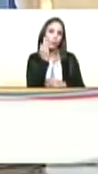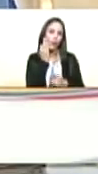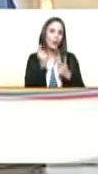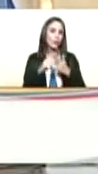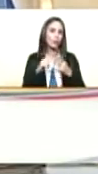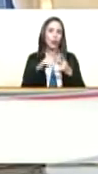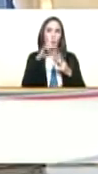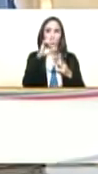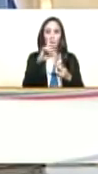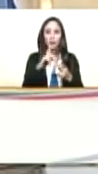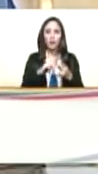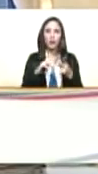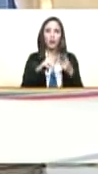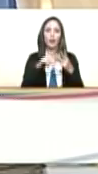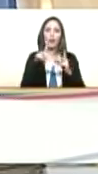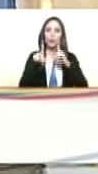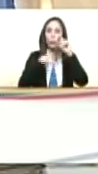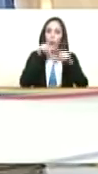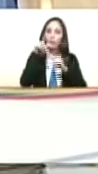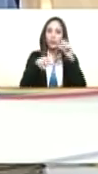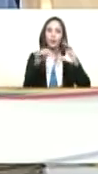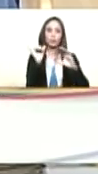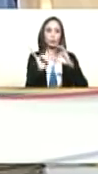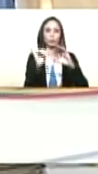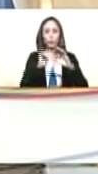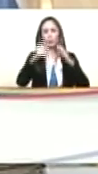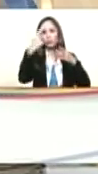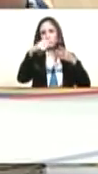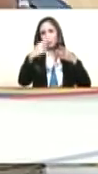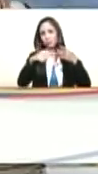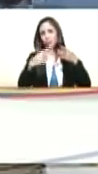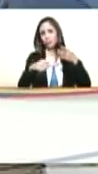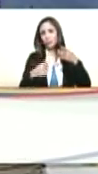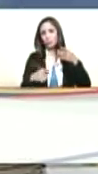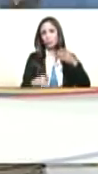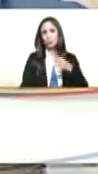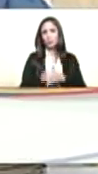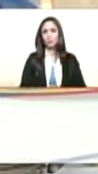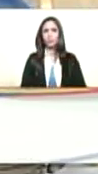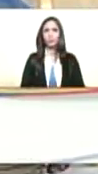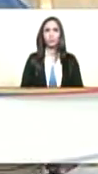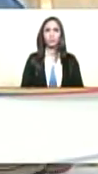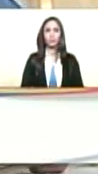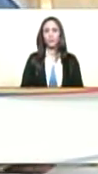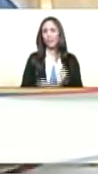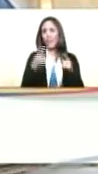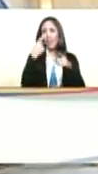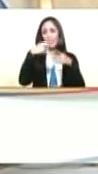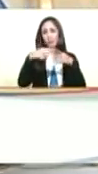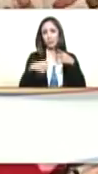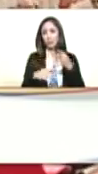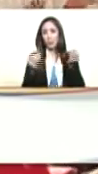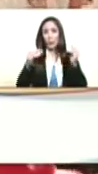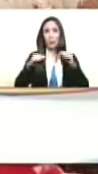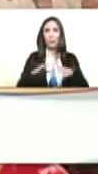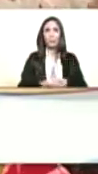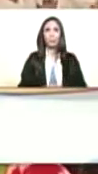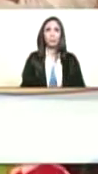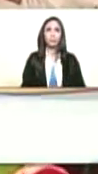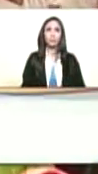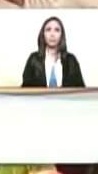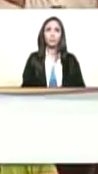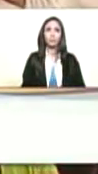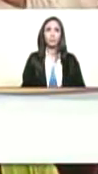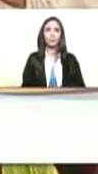Instagram, Twitter, YouTube, etcétera, etcétera, etcétera, etcétera. Y todas